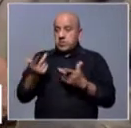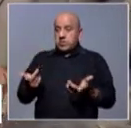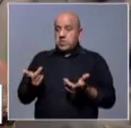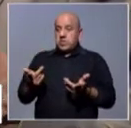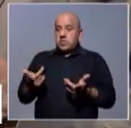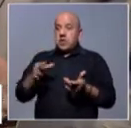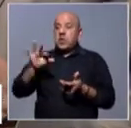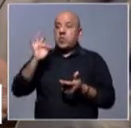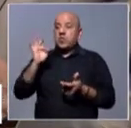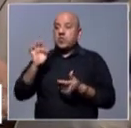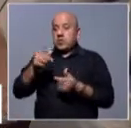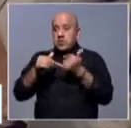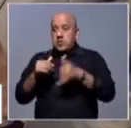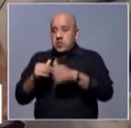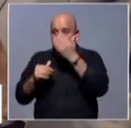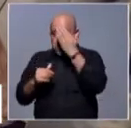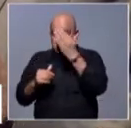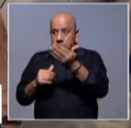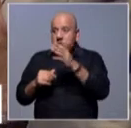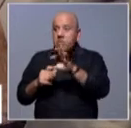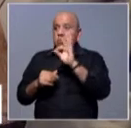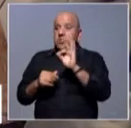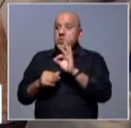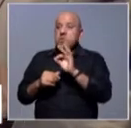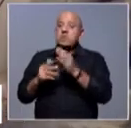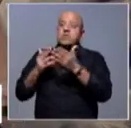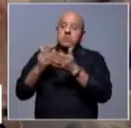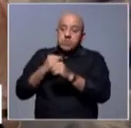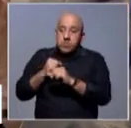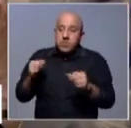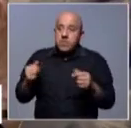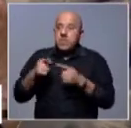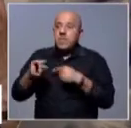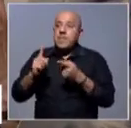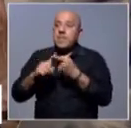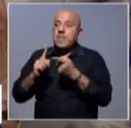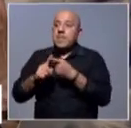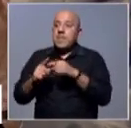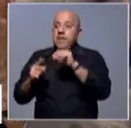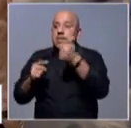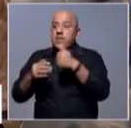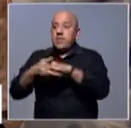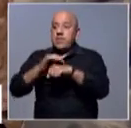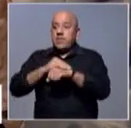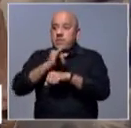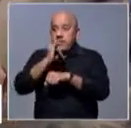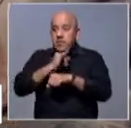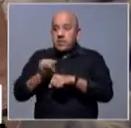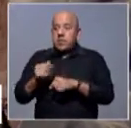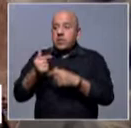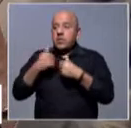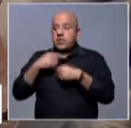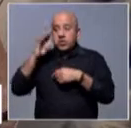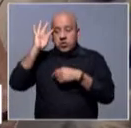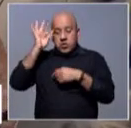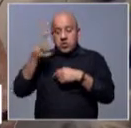es la opción que maneja el frente amplio como opción en la eventualidad de que se pudiera dar un triunfo de martínez por tanto yo creo